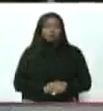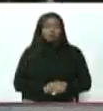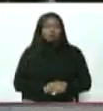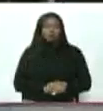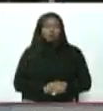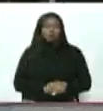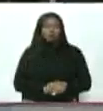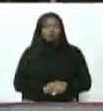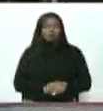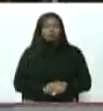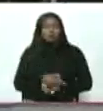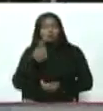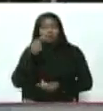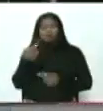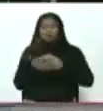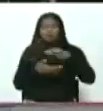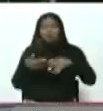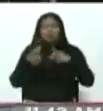vialidad.